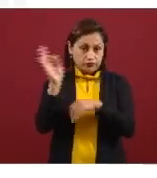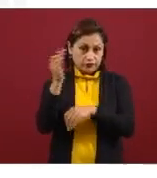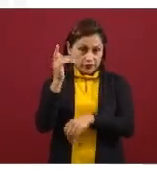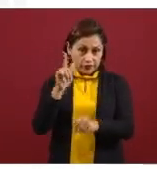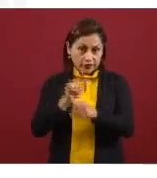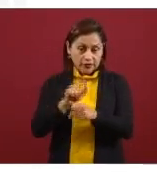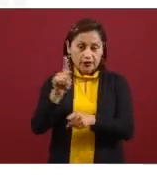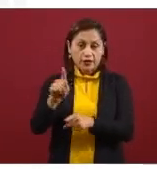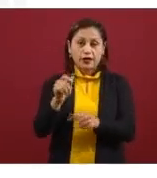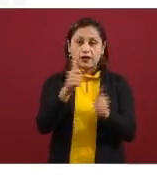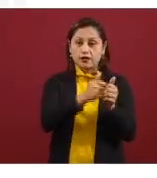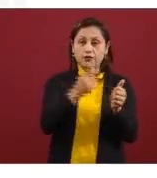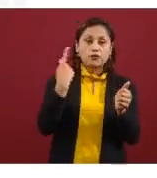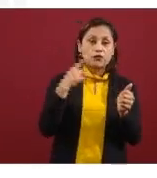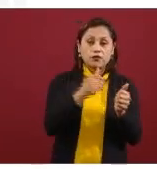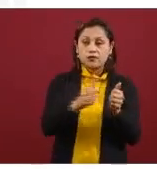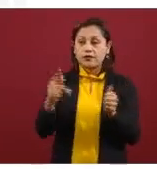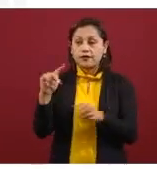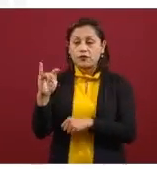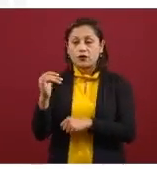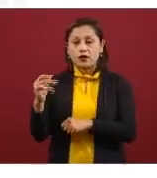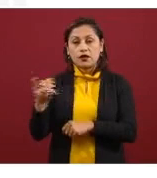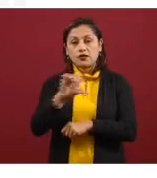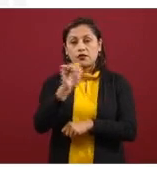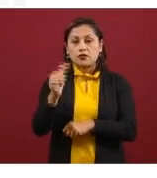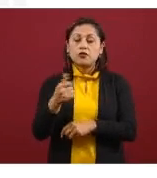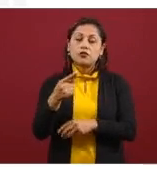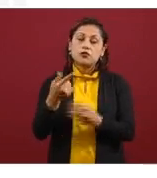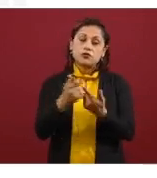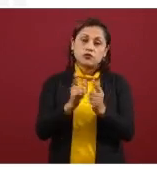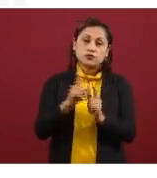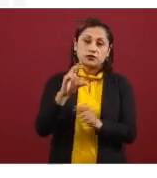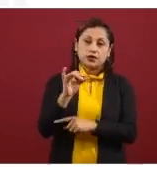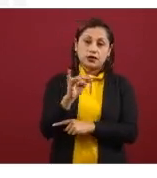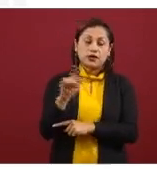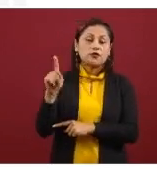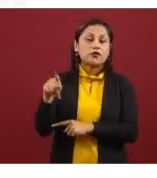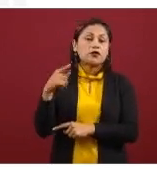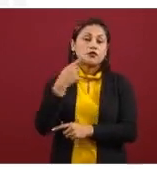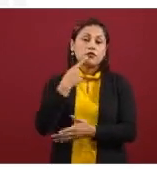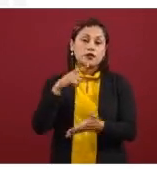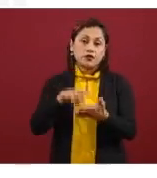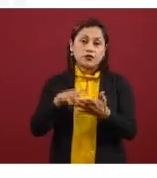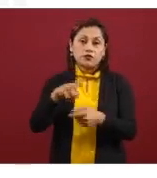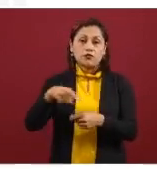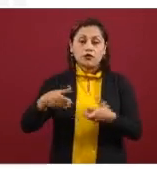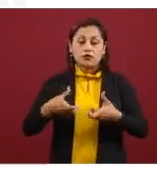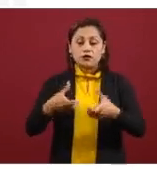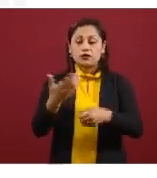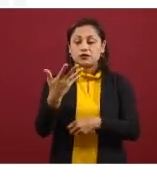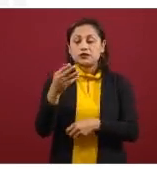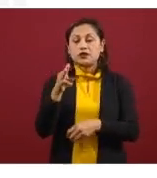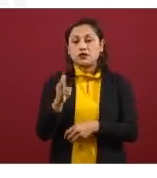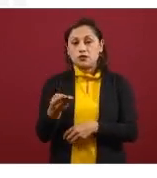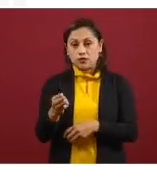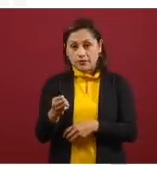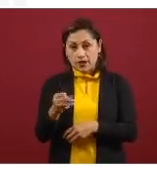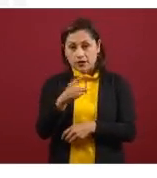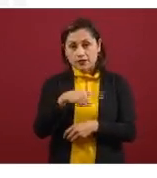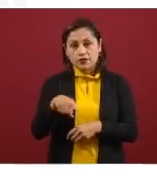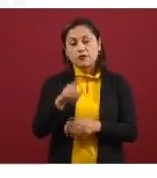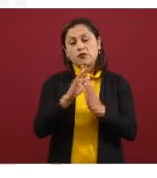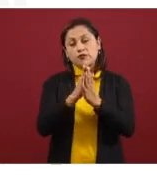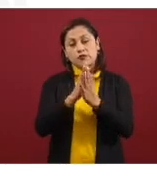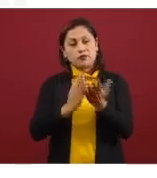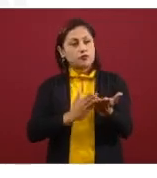y Silao Gas en Silao, Guanajuato, en la calle 5 de Mayo, para que evitemos ir a esas gasolineras que no se dejan ni verificar